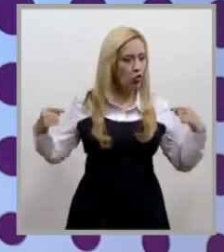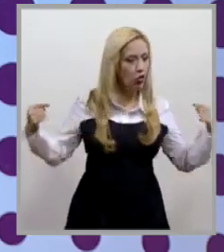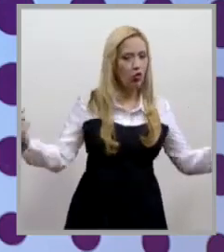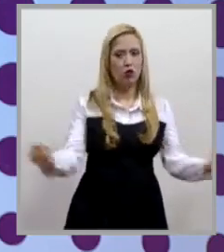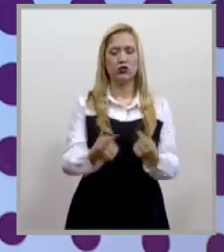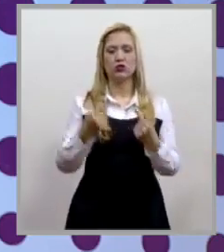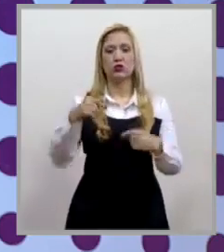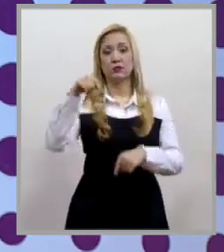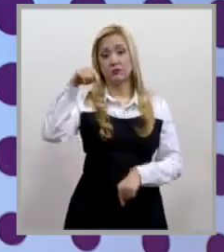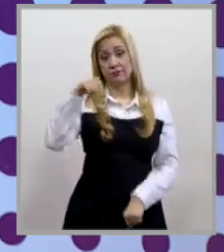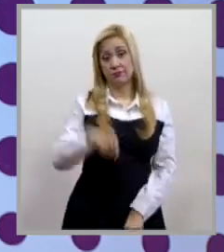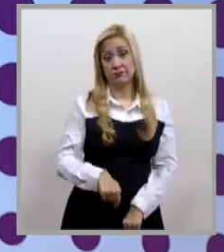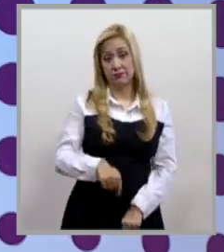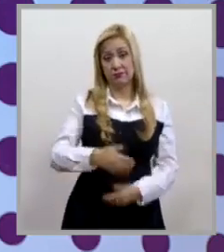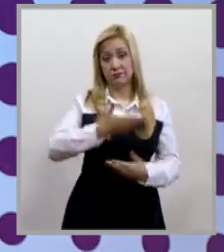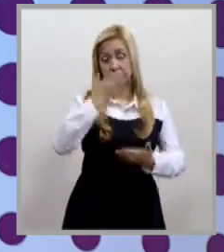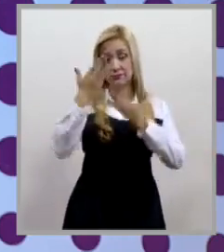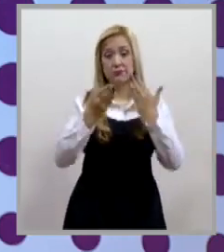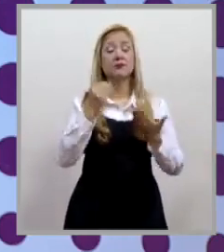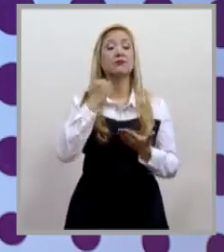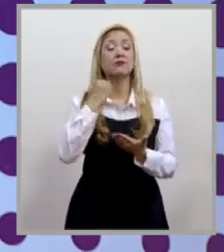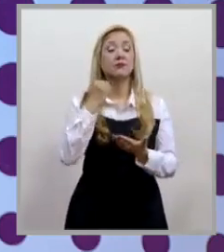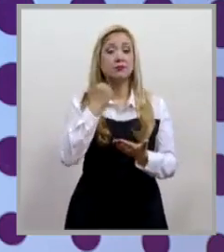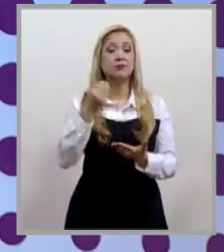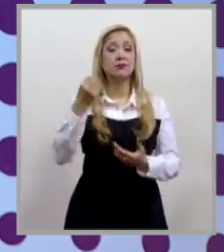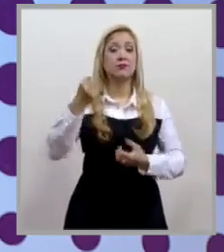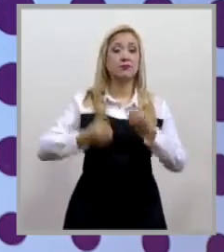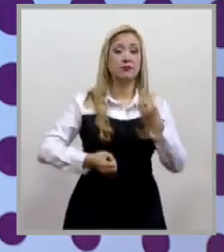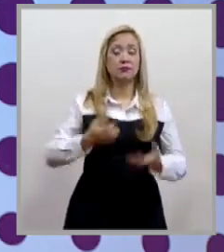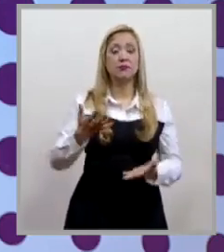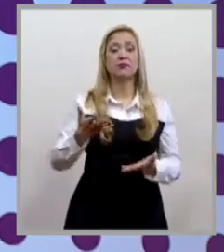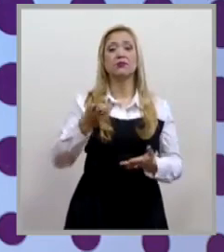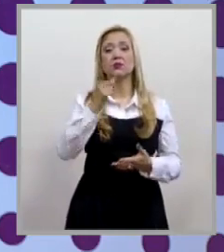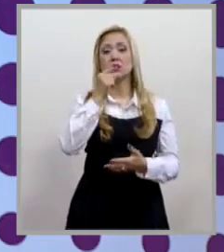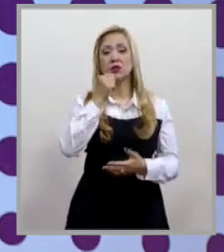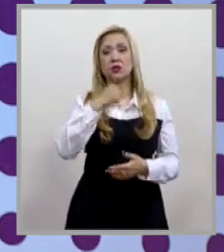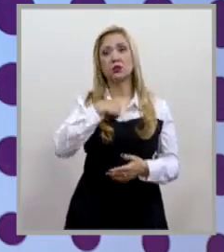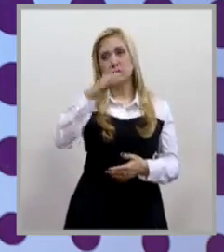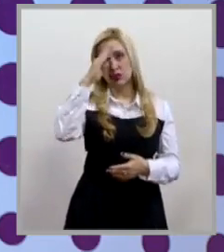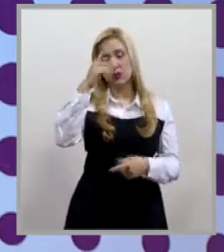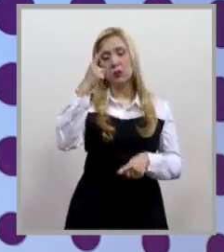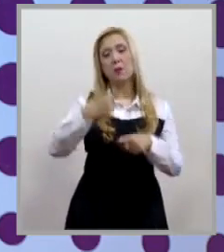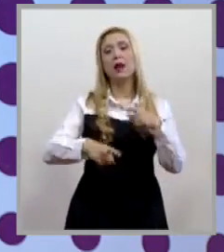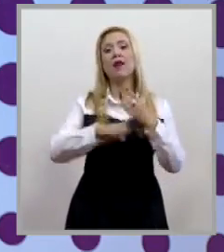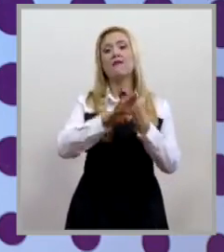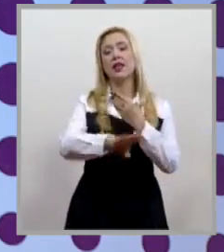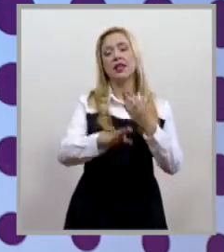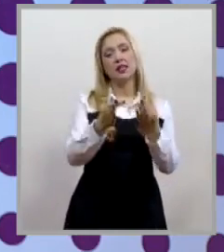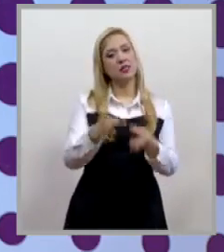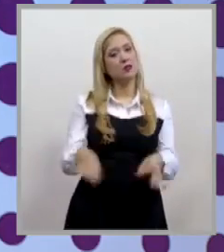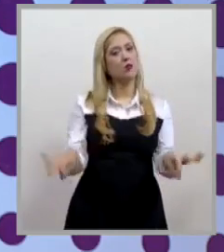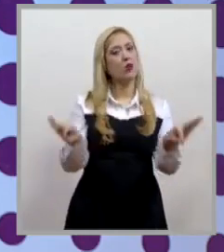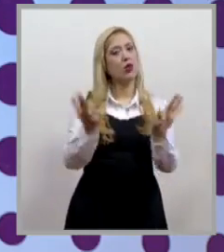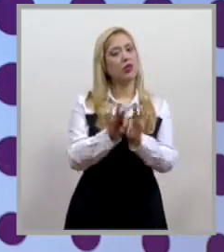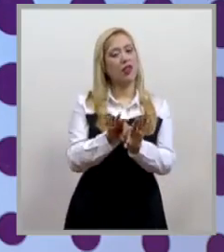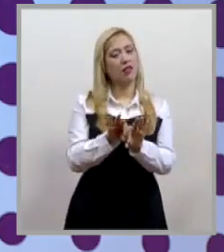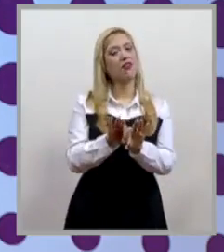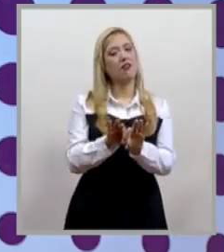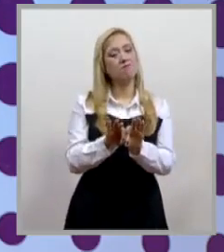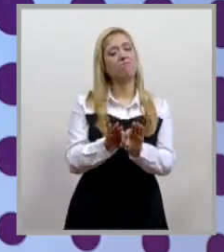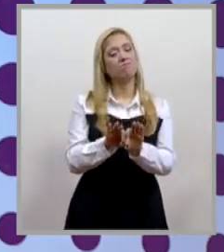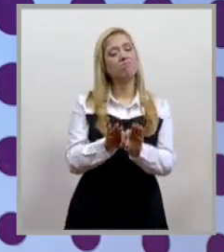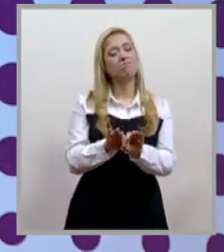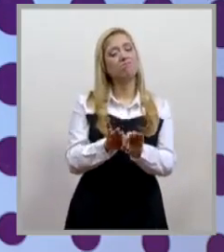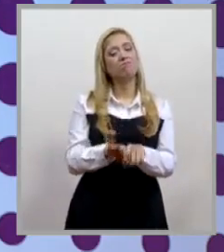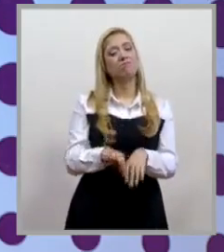que en esta carrera me parece a mí que la prevención es fundamental. Entonces, el cambio del modelo cultural en el que